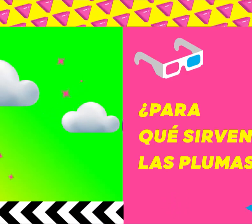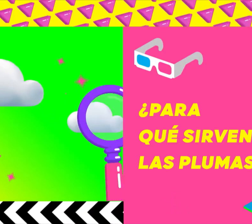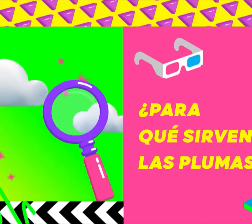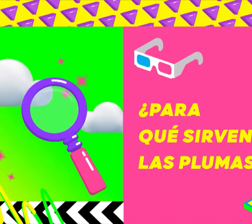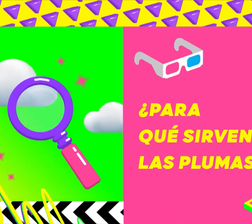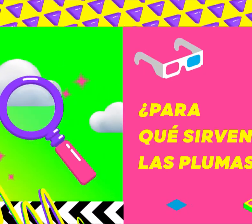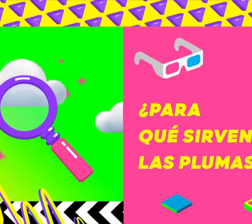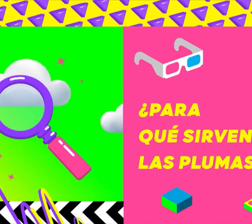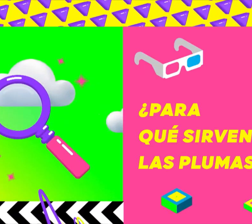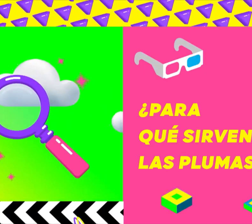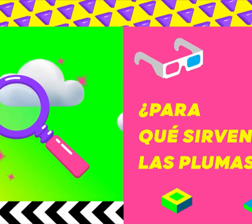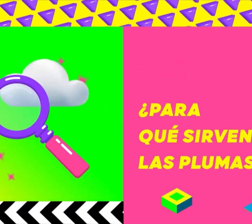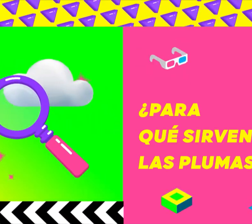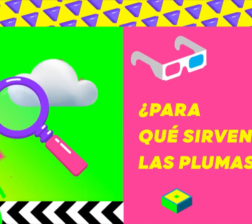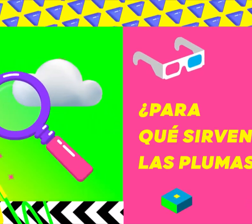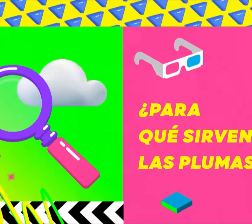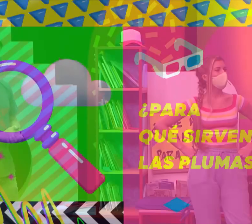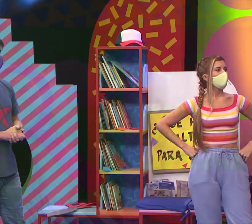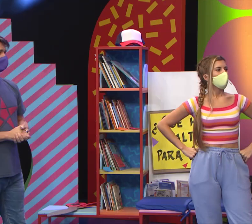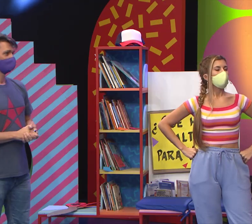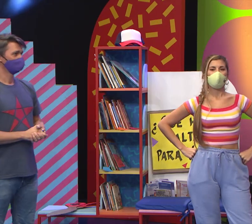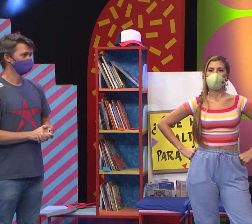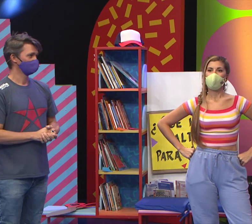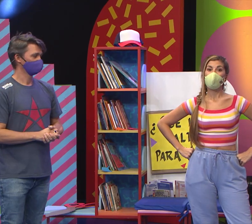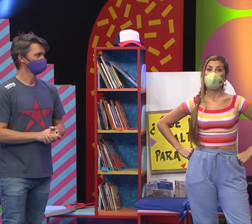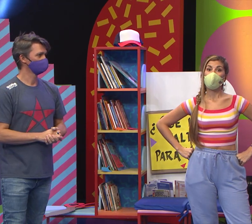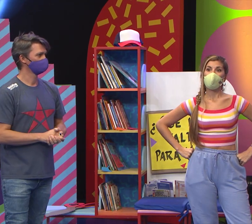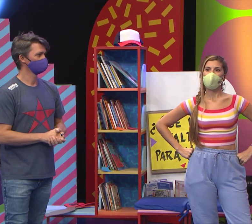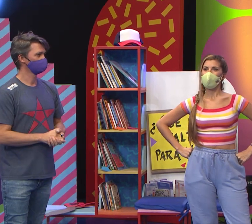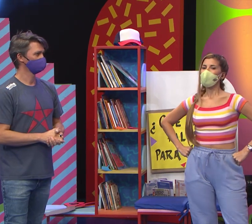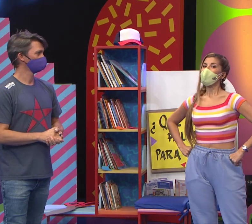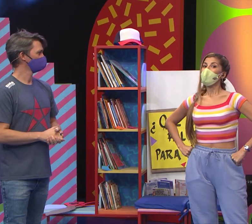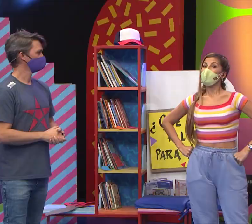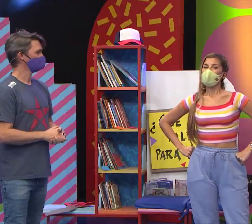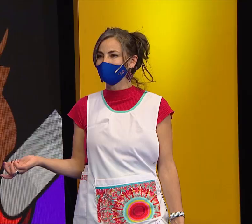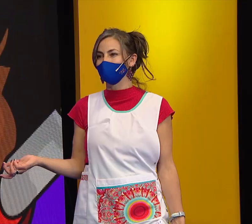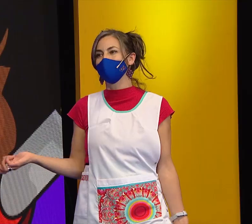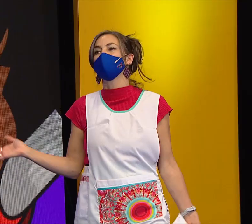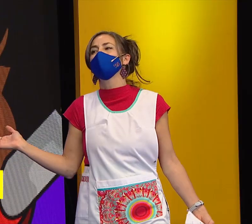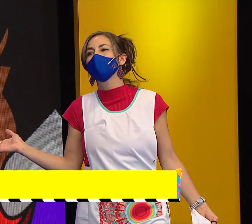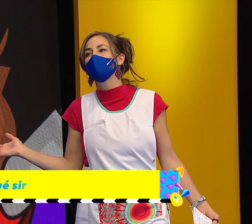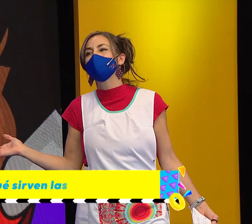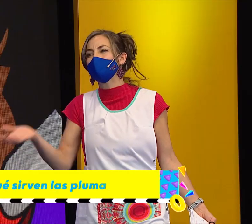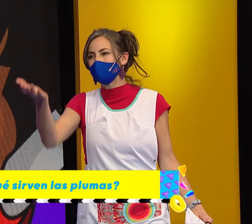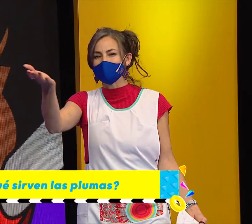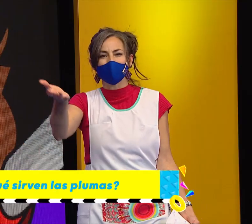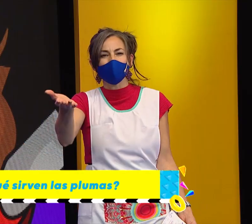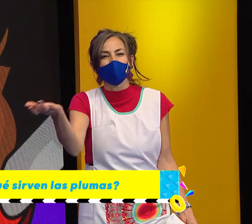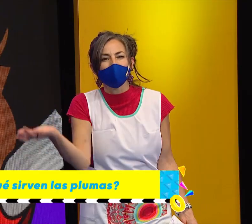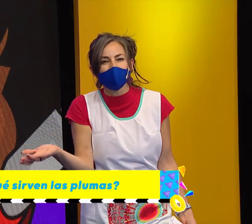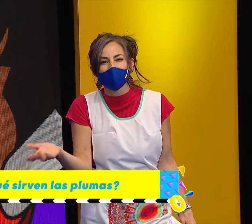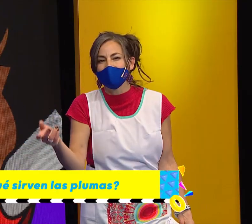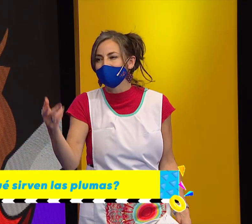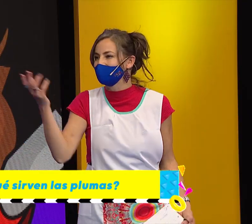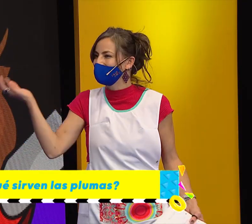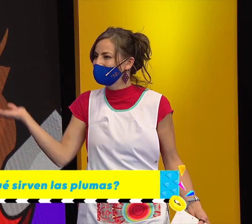¿para qué sirven las plumas? ¿Para qué sirven las? ¿Y tendrá que ver con el vuelo? ¿Sirven para volar también? ¿Para qué piensan los chicos y